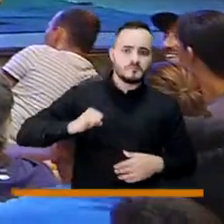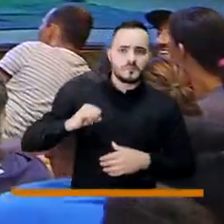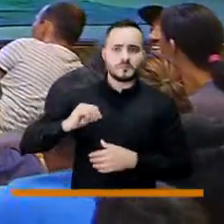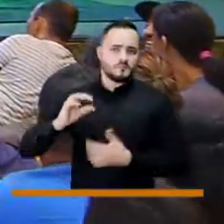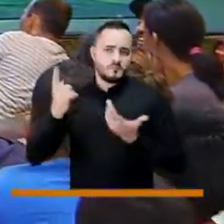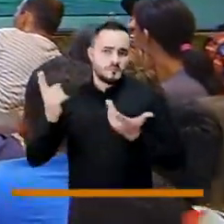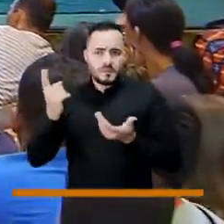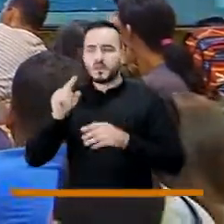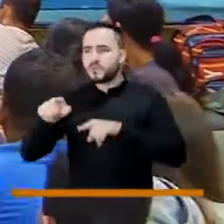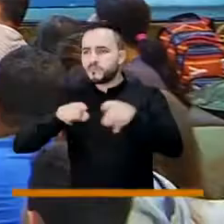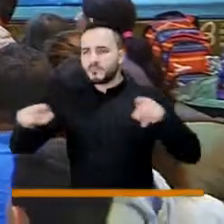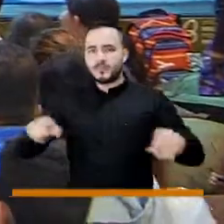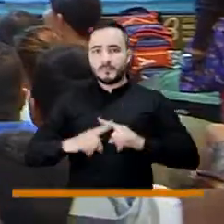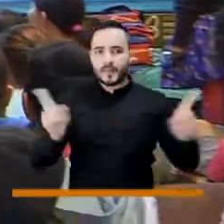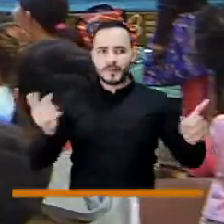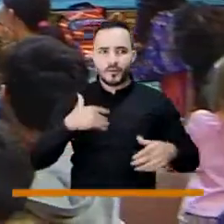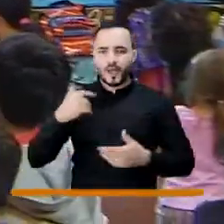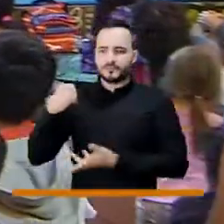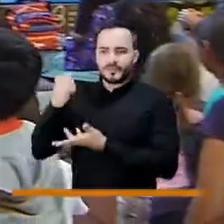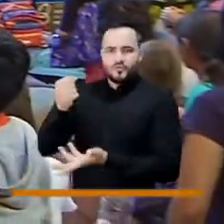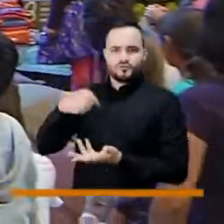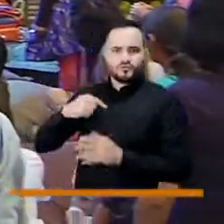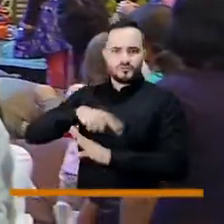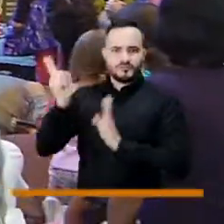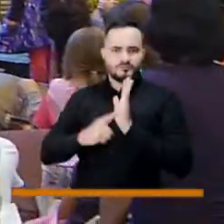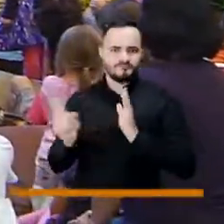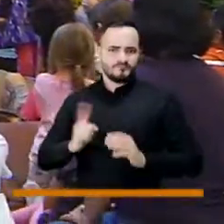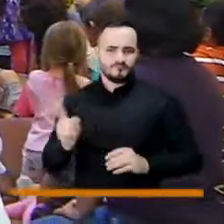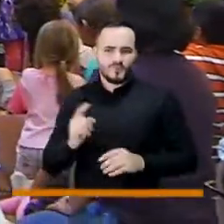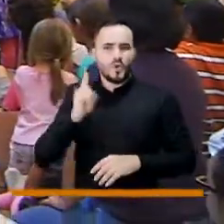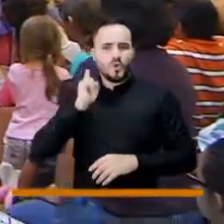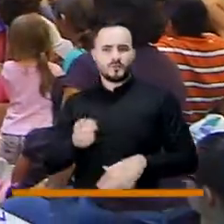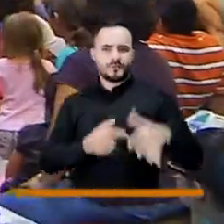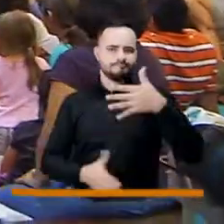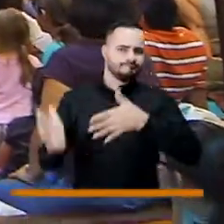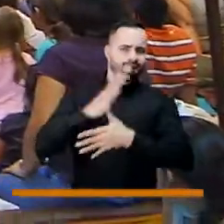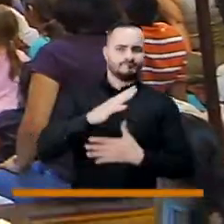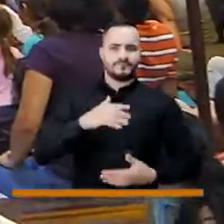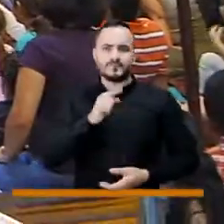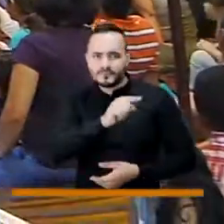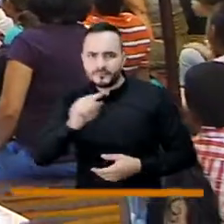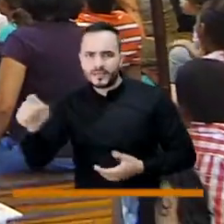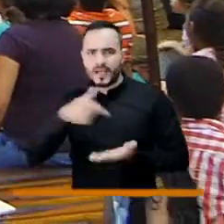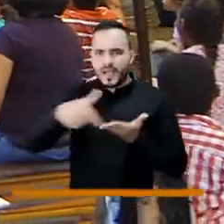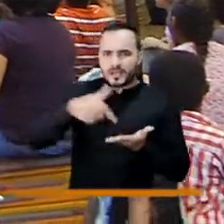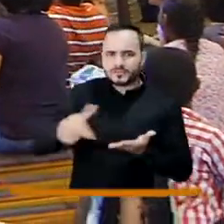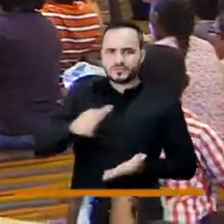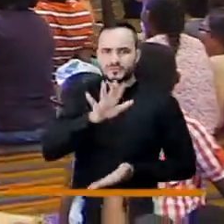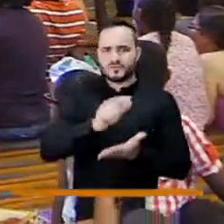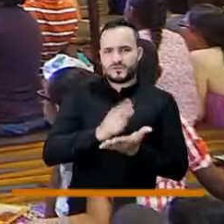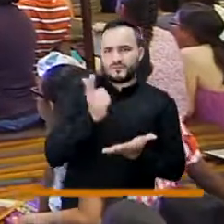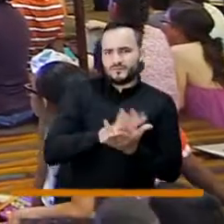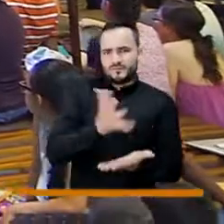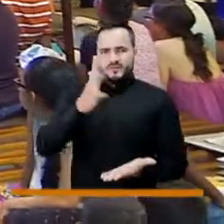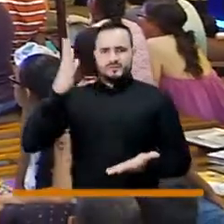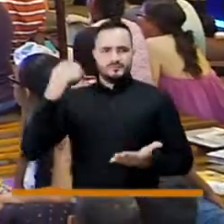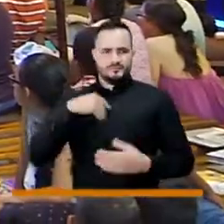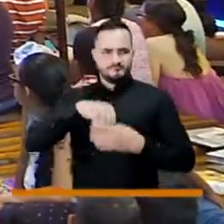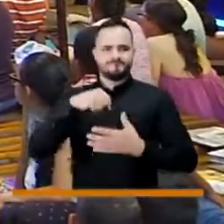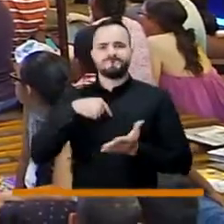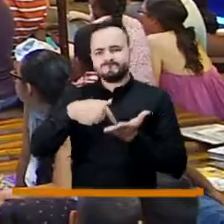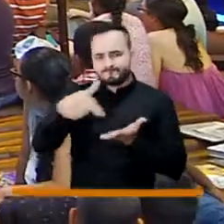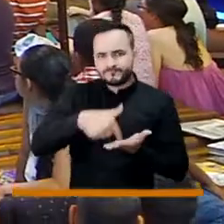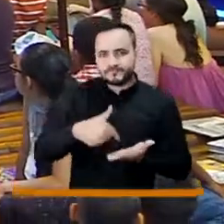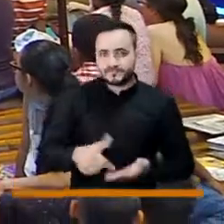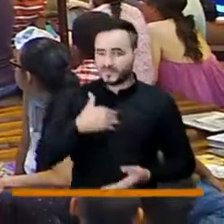Medellín, editoriales locales e independientes, pero el recurso no lo tenemos todo completo. Porque hemos dado prioridad a los gastos de la Fiesta del Libro y la Cultura. Para nadie es